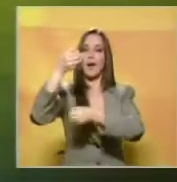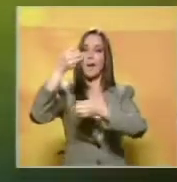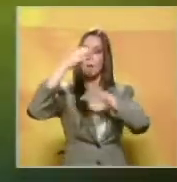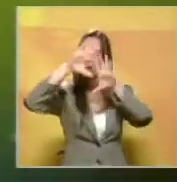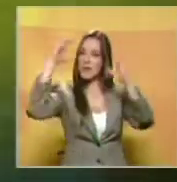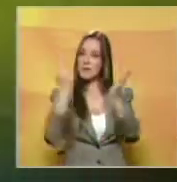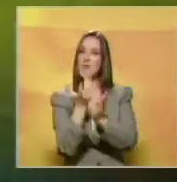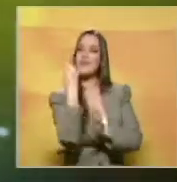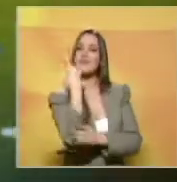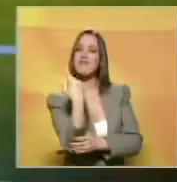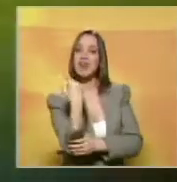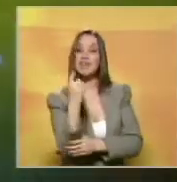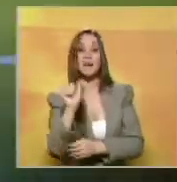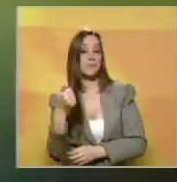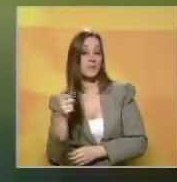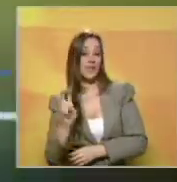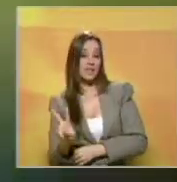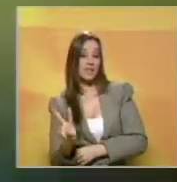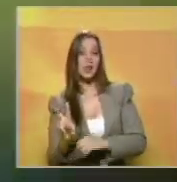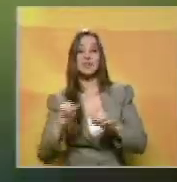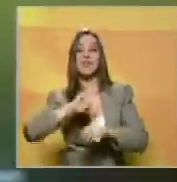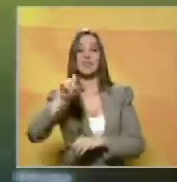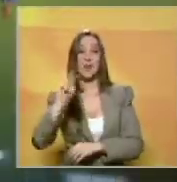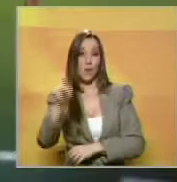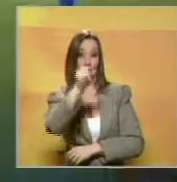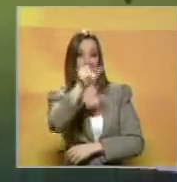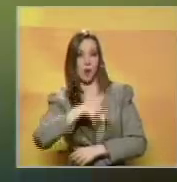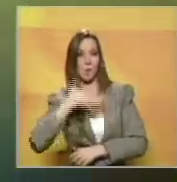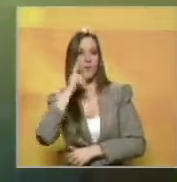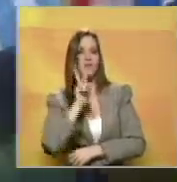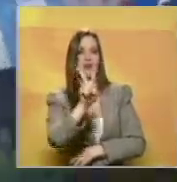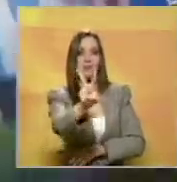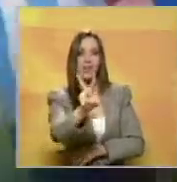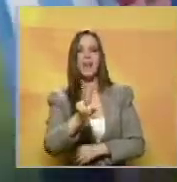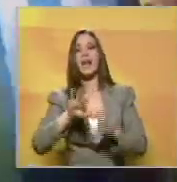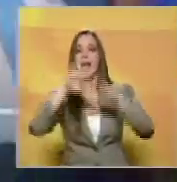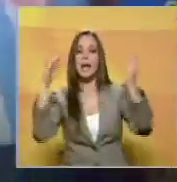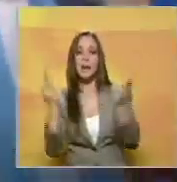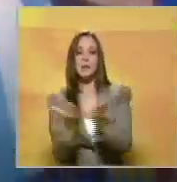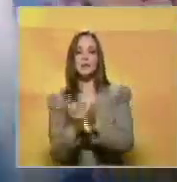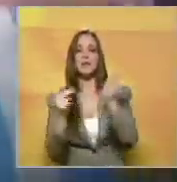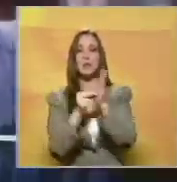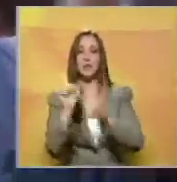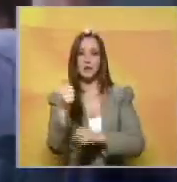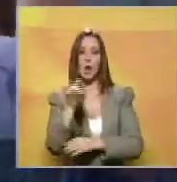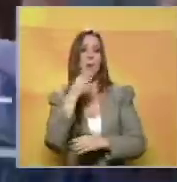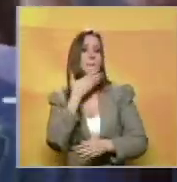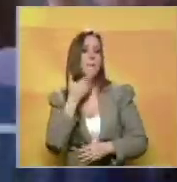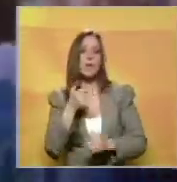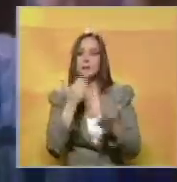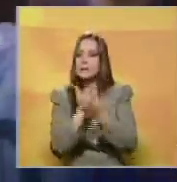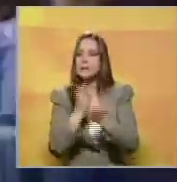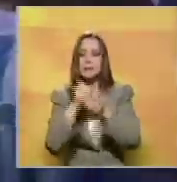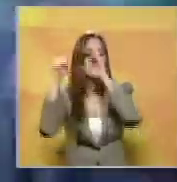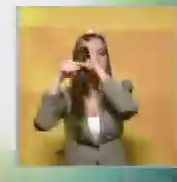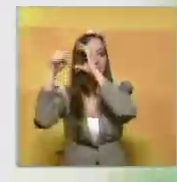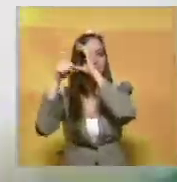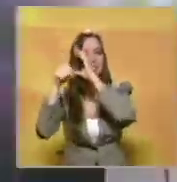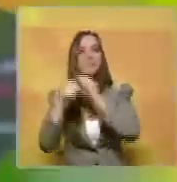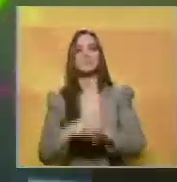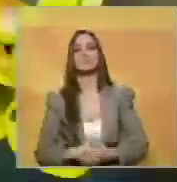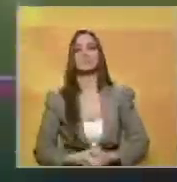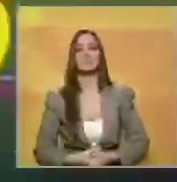Mundo. Desde el 12 de junio podrás disfrutar el Mundial Brasil 2014 con la mejor cobertura que tendremos en Noticiero Venevisión.